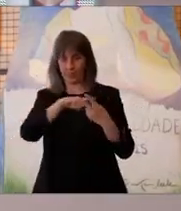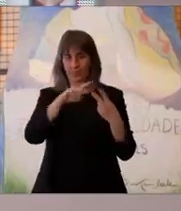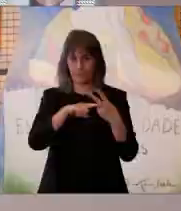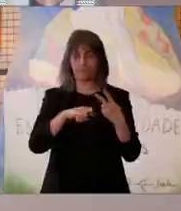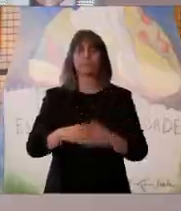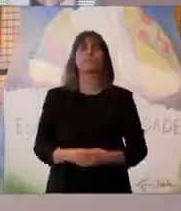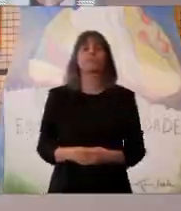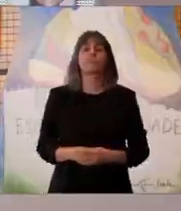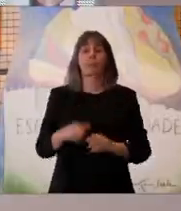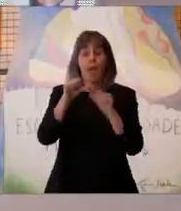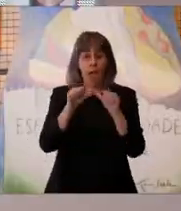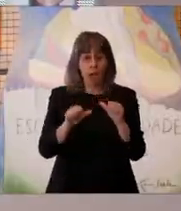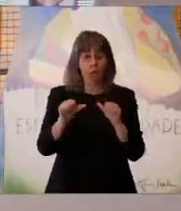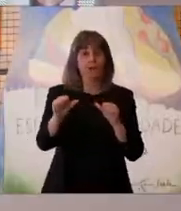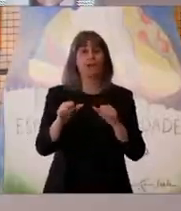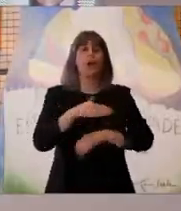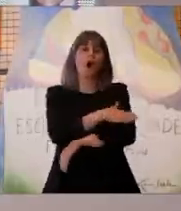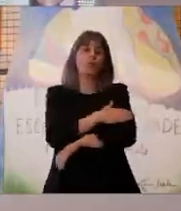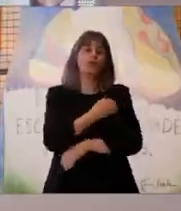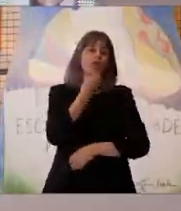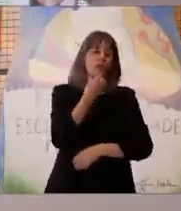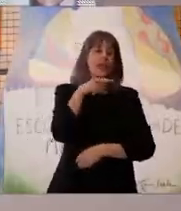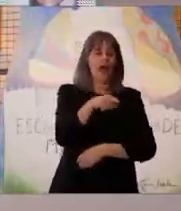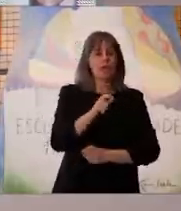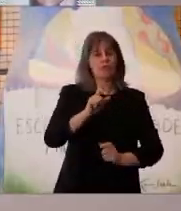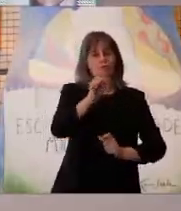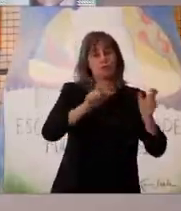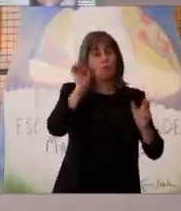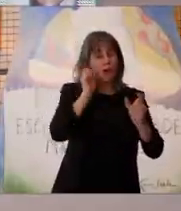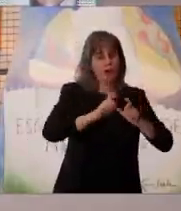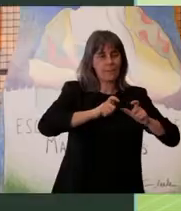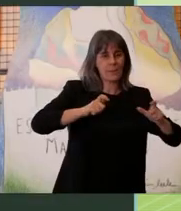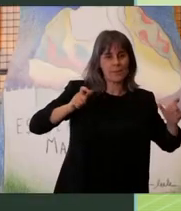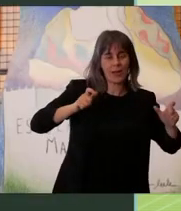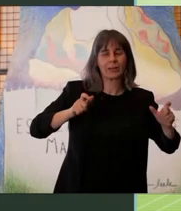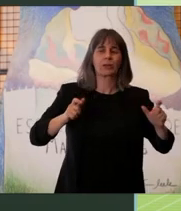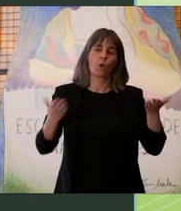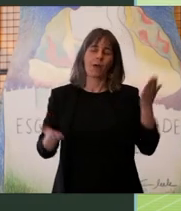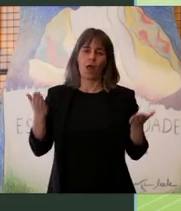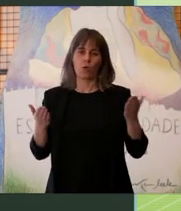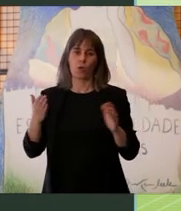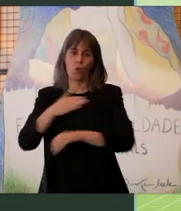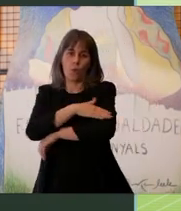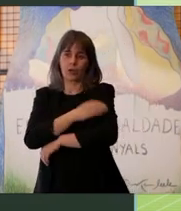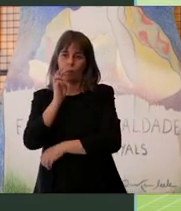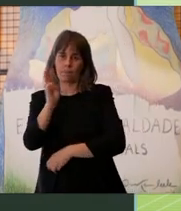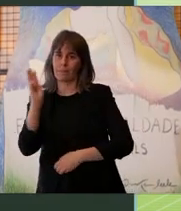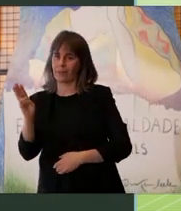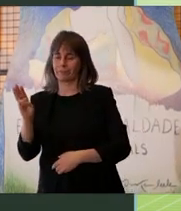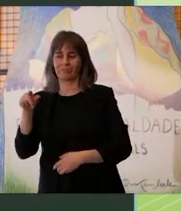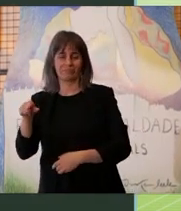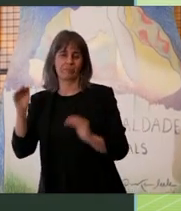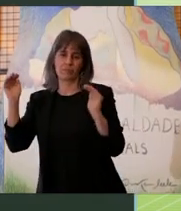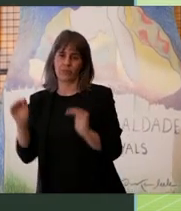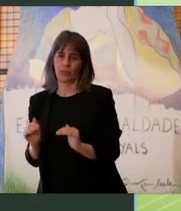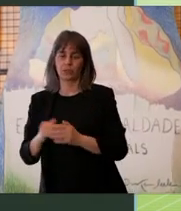había un número de mujeres mayor que con los gobiernos del partido Popular en el gobierno de zapatero se acerca la paridad